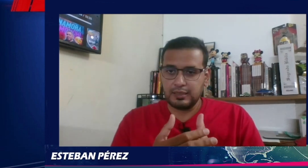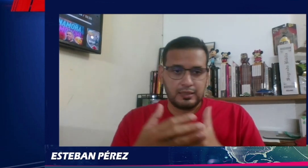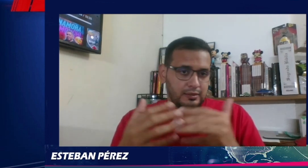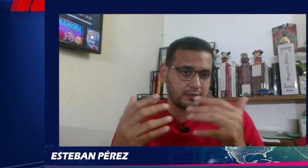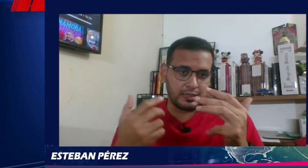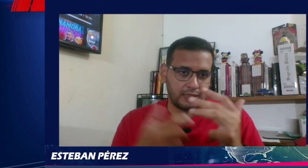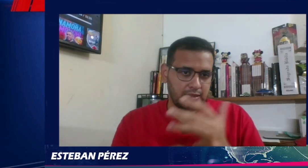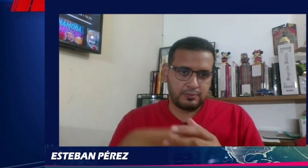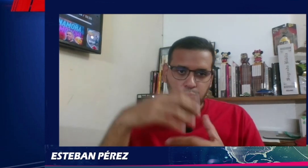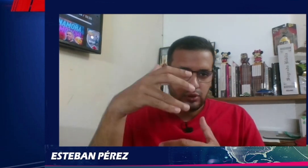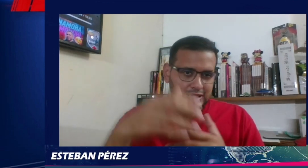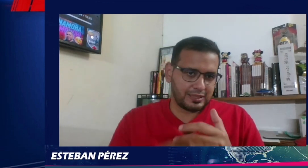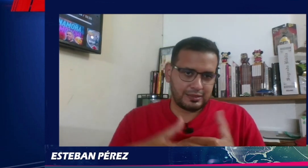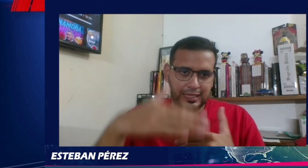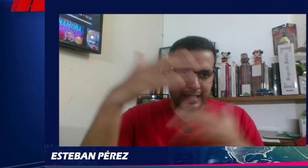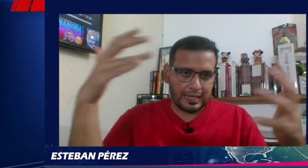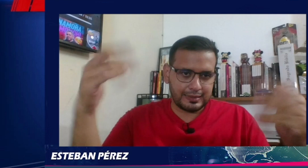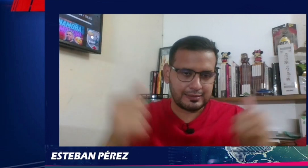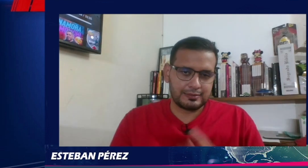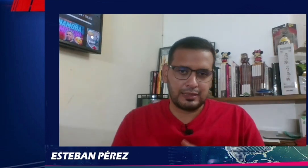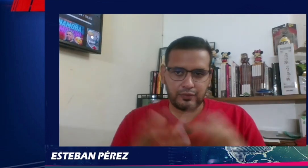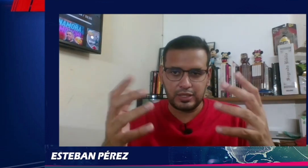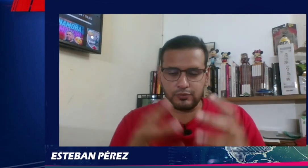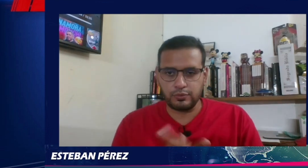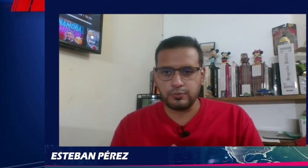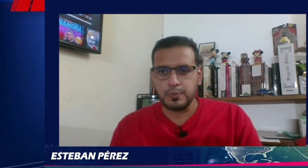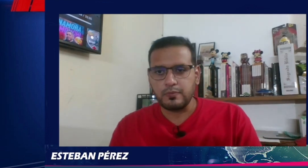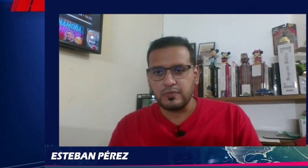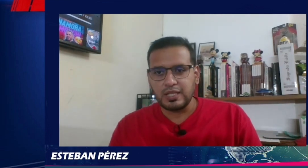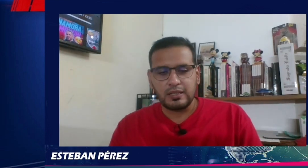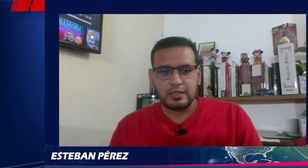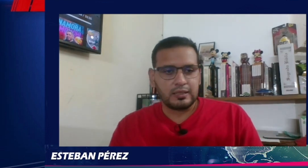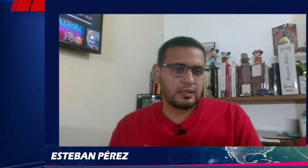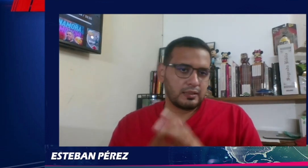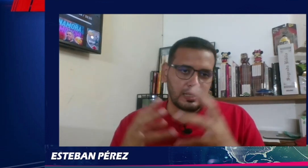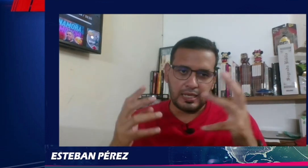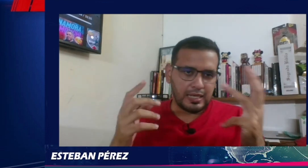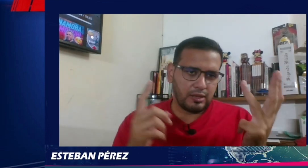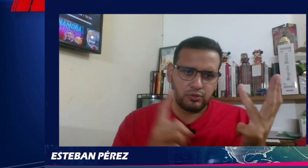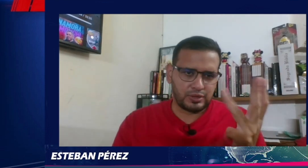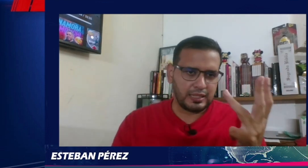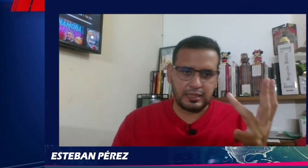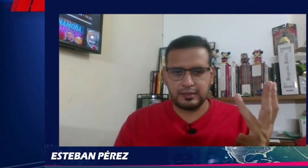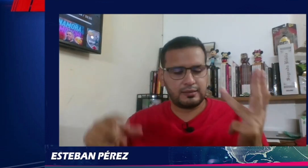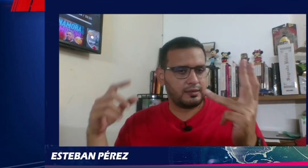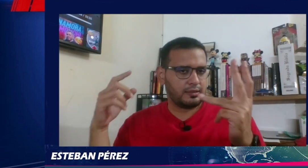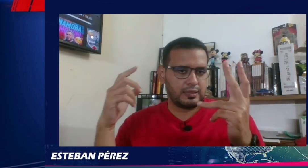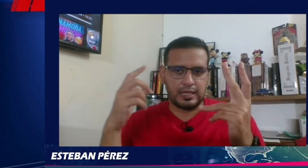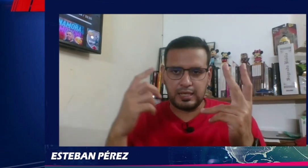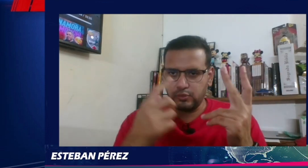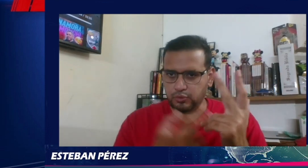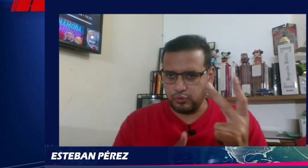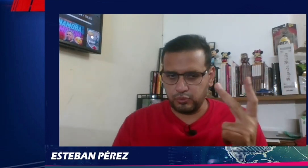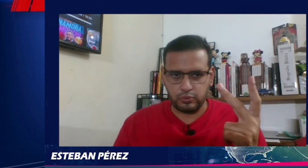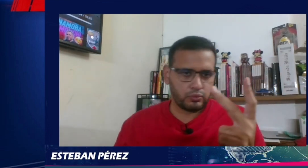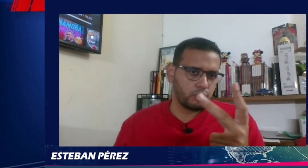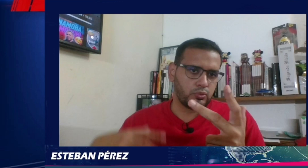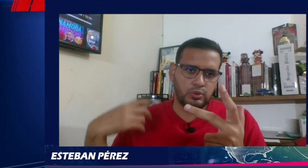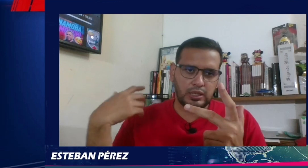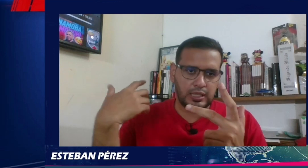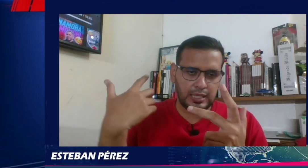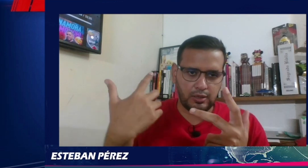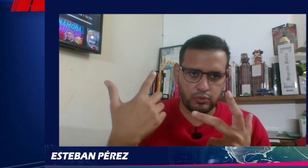portadas de bolsas, de cajas de refrescos, a los tigres, a los